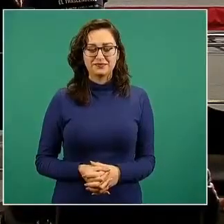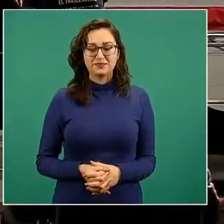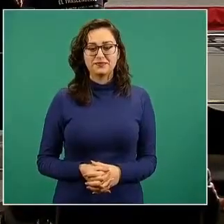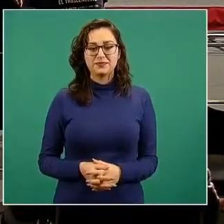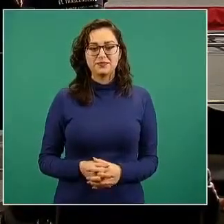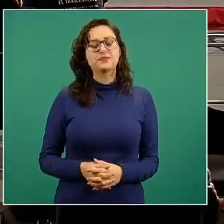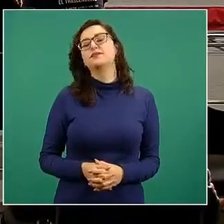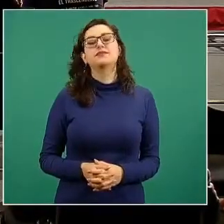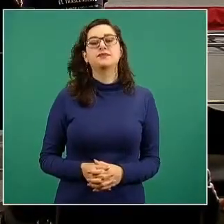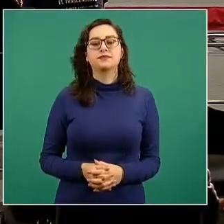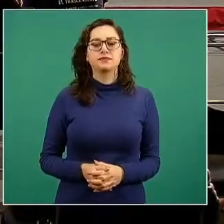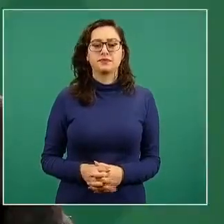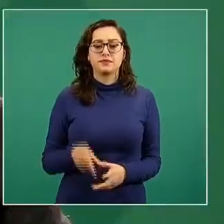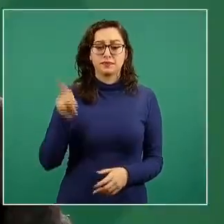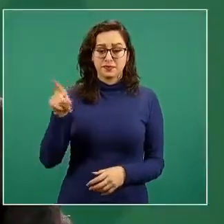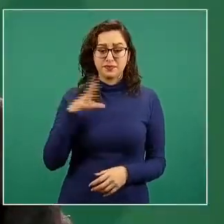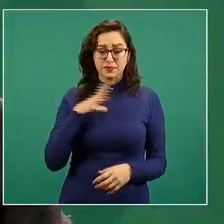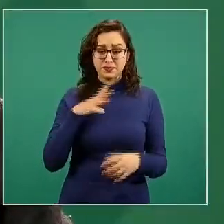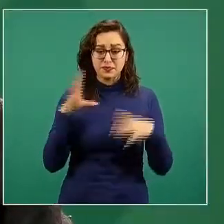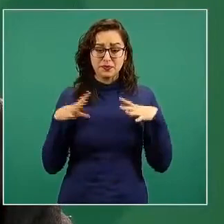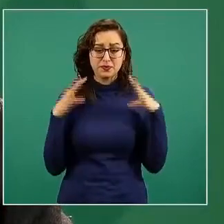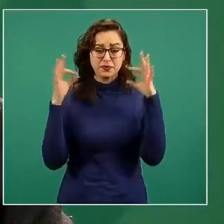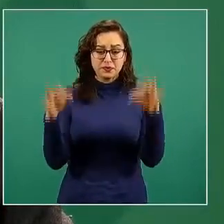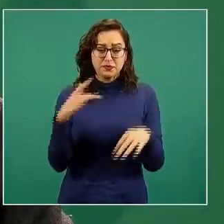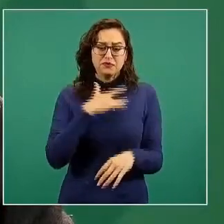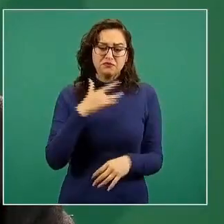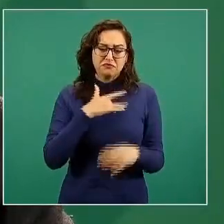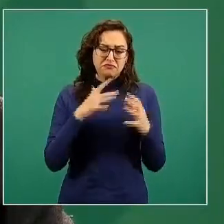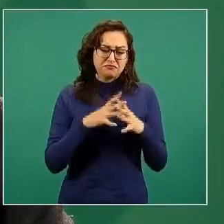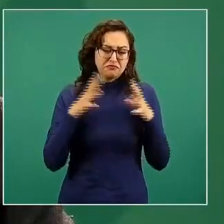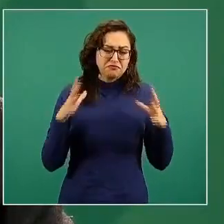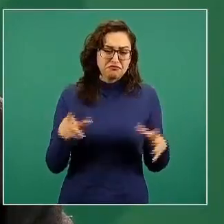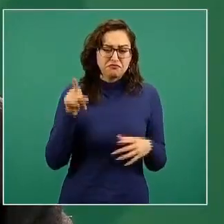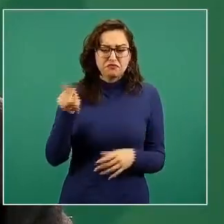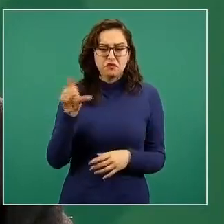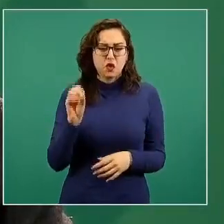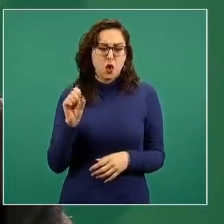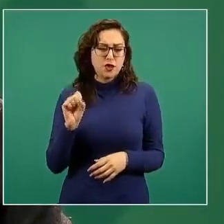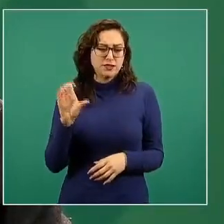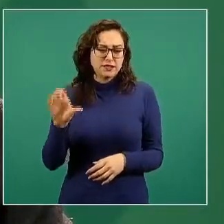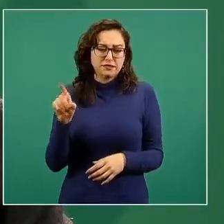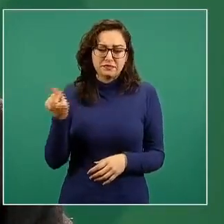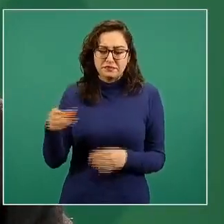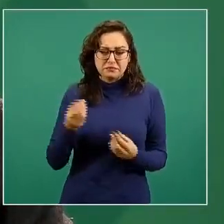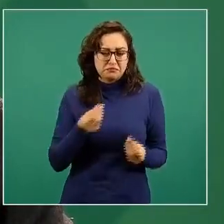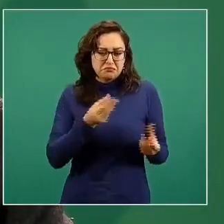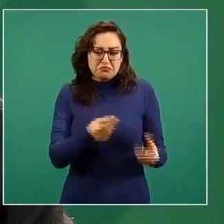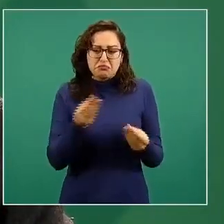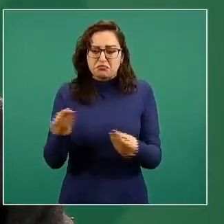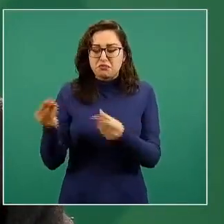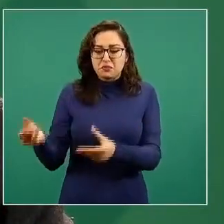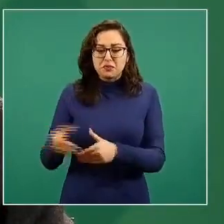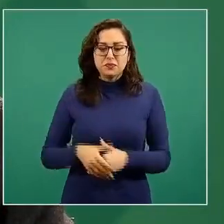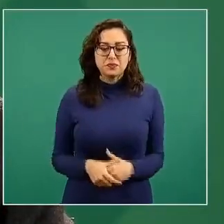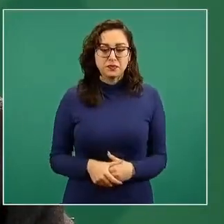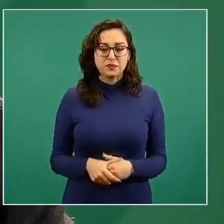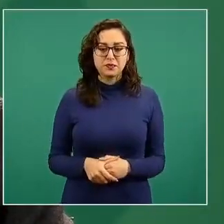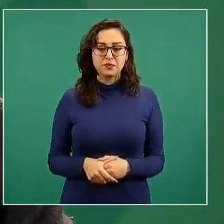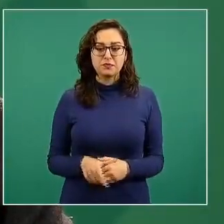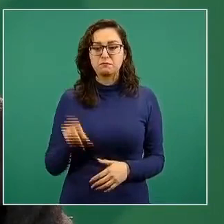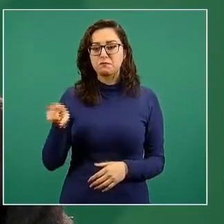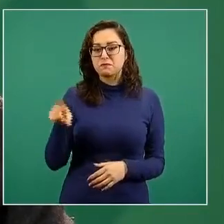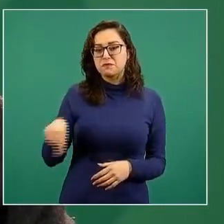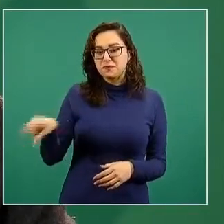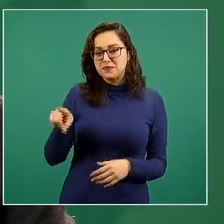entiendo, filantrópico, una organización civil, se podría decir, que generalmente se dedica a